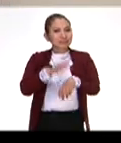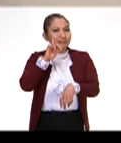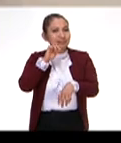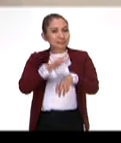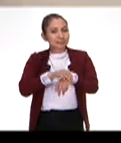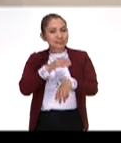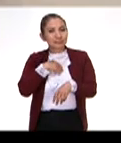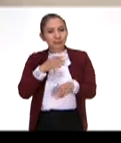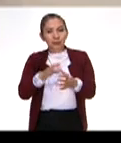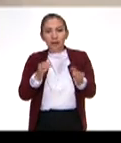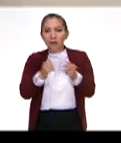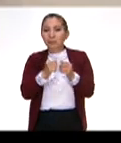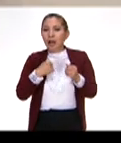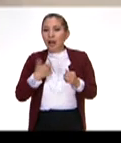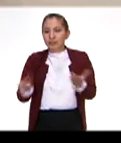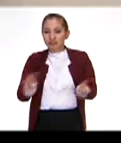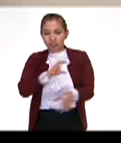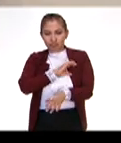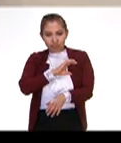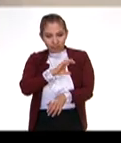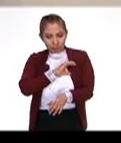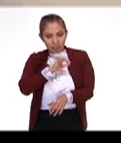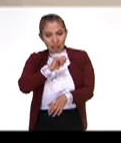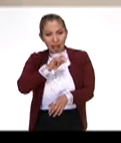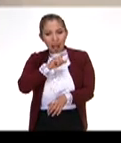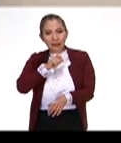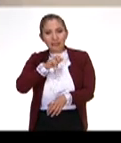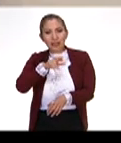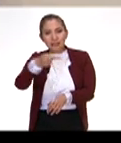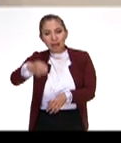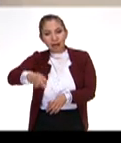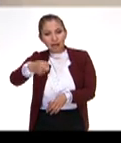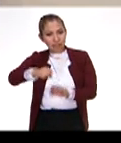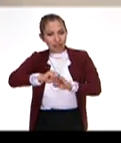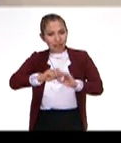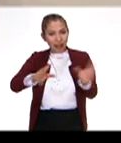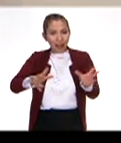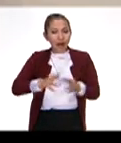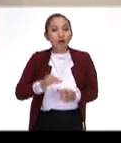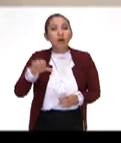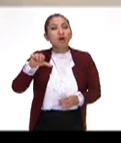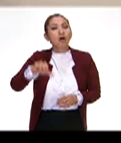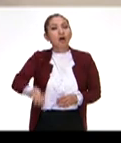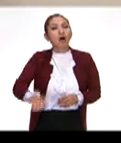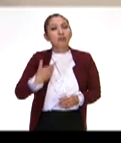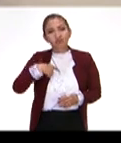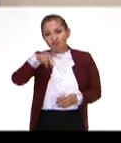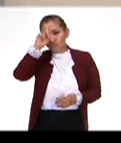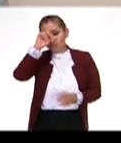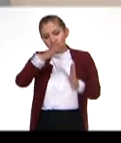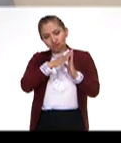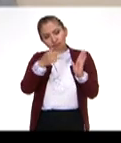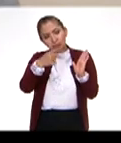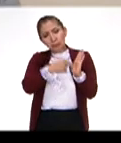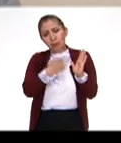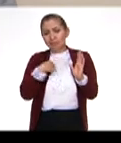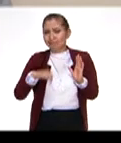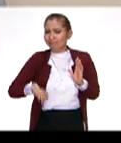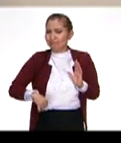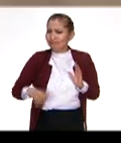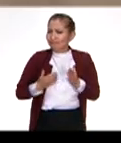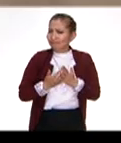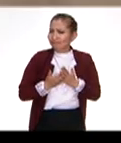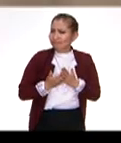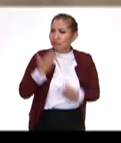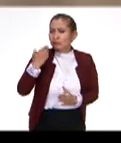Amigas y amigos de Cuenta Conmigo, estimado Javier, un saludo por supuesto. Hoy les vamos a recomendar un libro sumamente